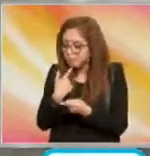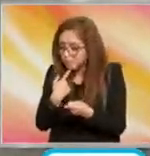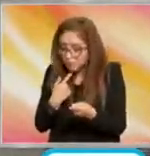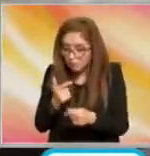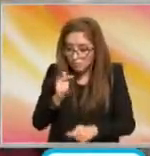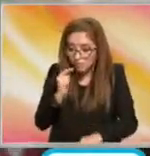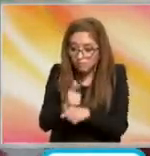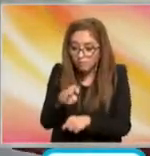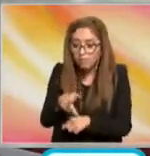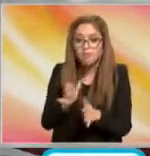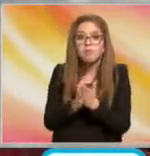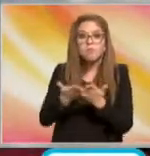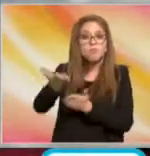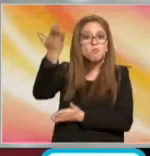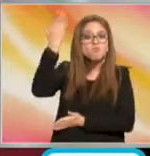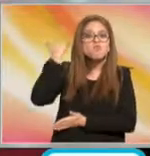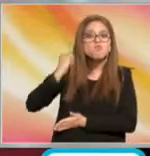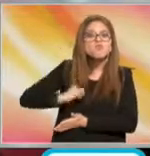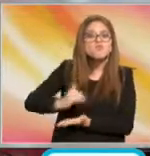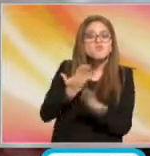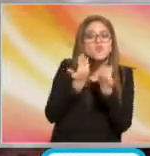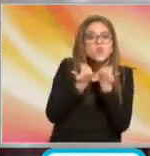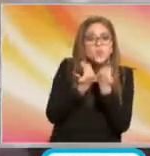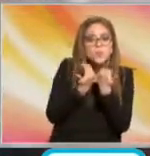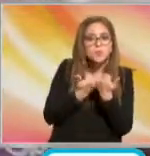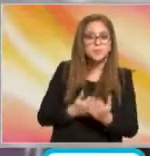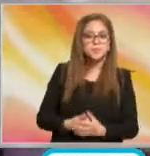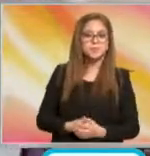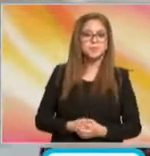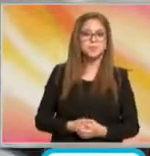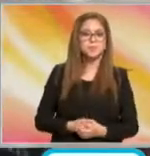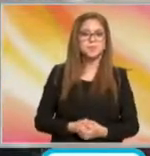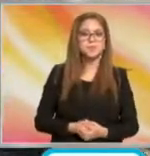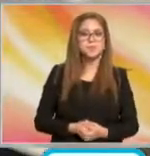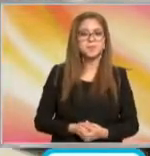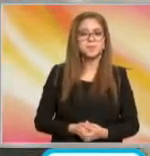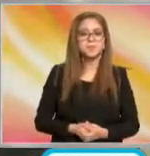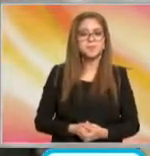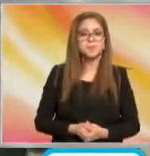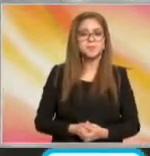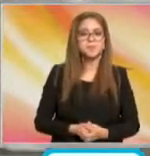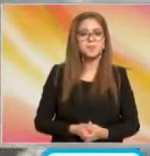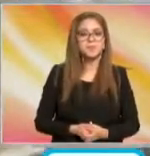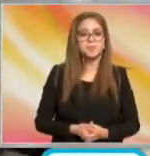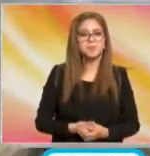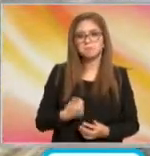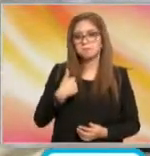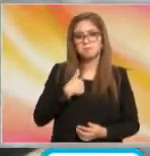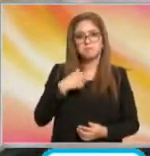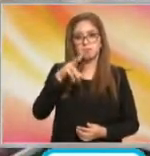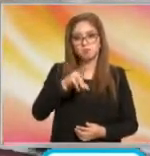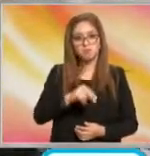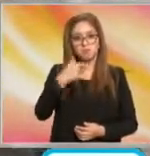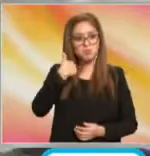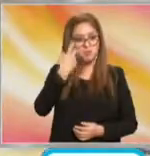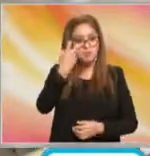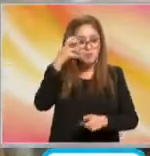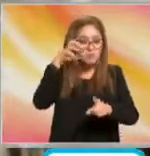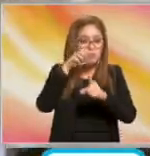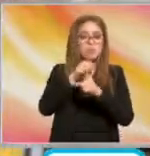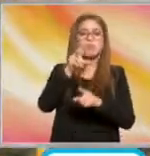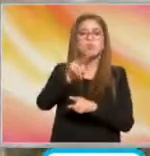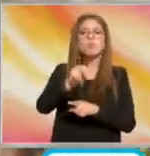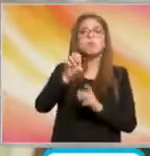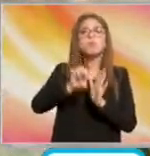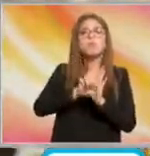se podían encontrar. Bueno, para nosotros no hay tal concepto, tal idea, ¿no? Ya no, ¿verdad? No, me refiero a que